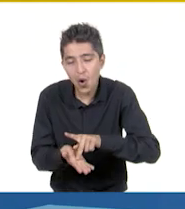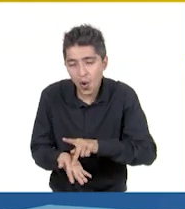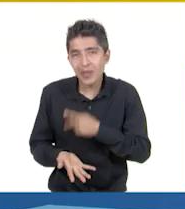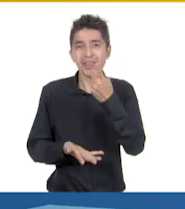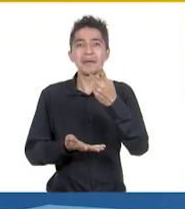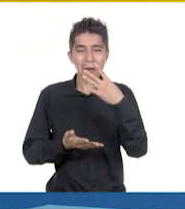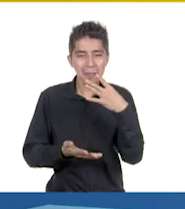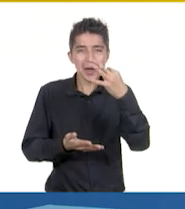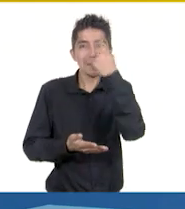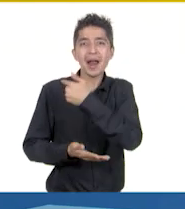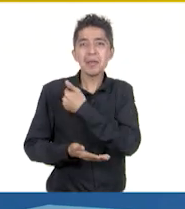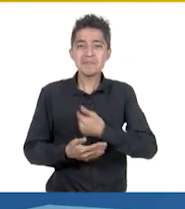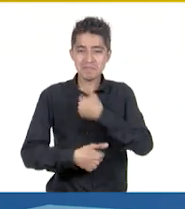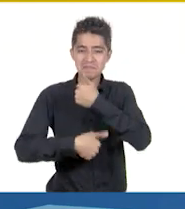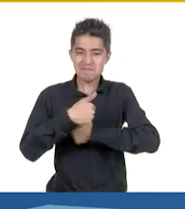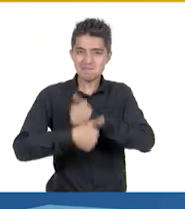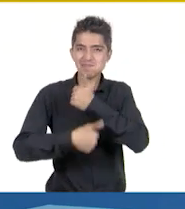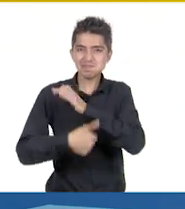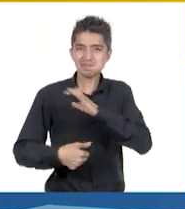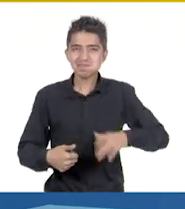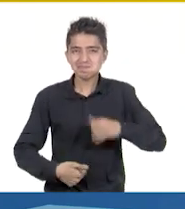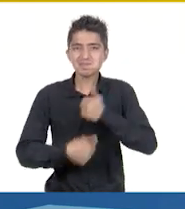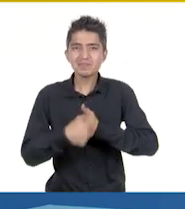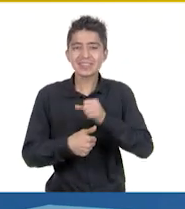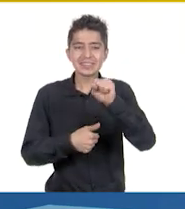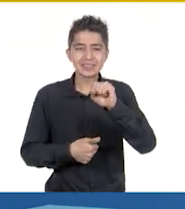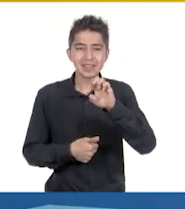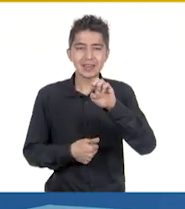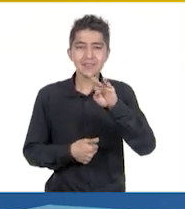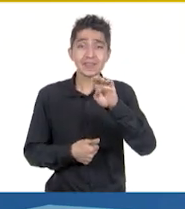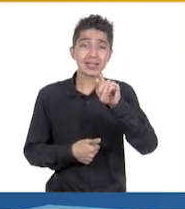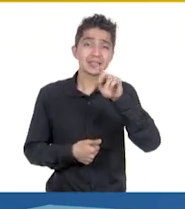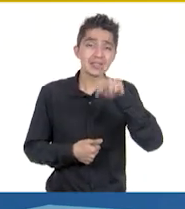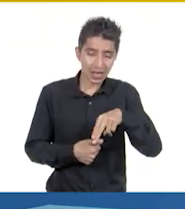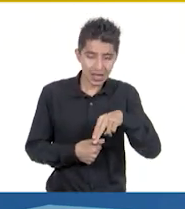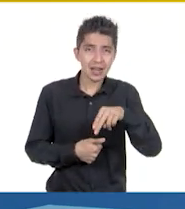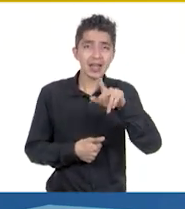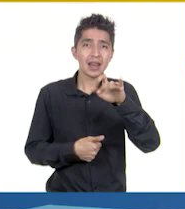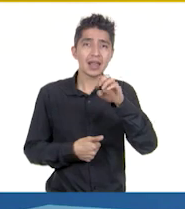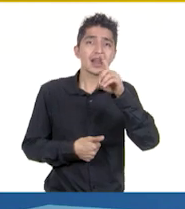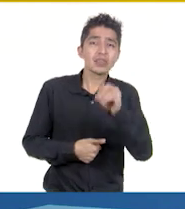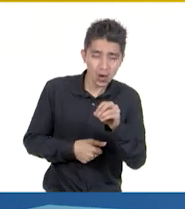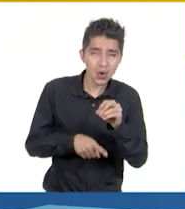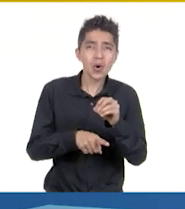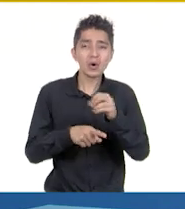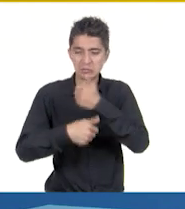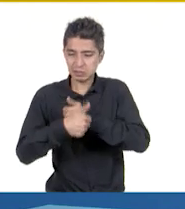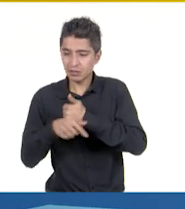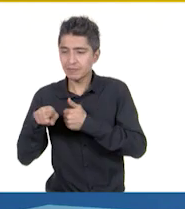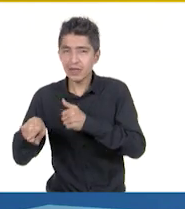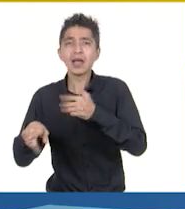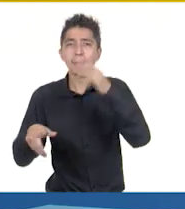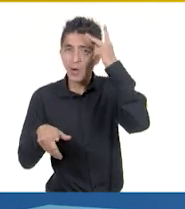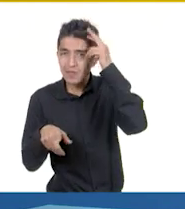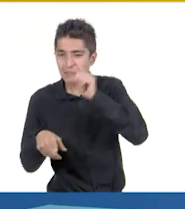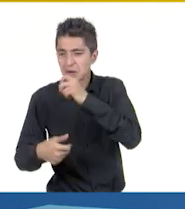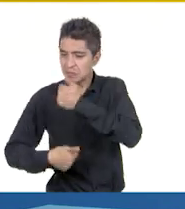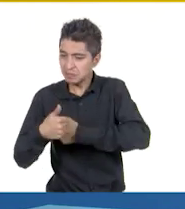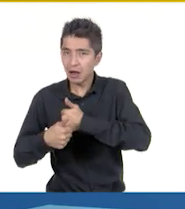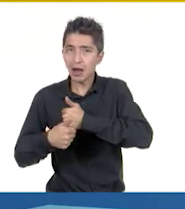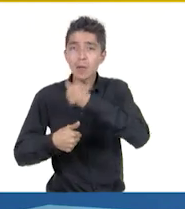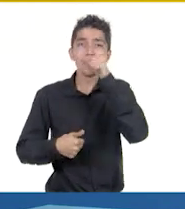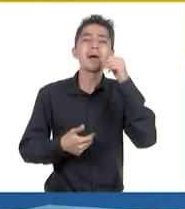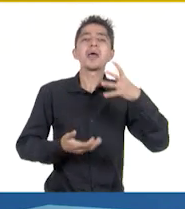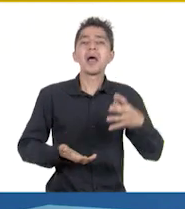para la presidencia y compitió por el puesto contra Sebastián Lerdo de Tejada y Porfirio Díaz. Pero Juárez ganó la presidencia y